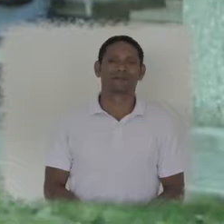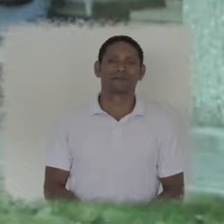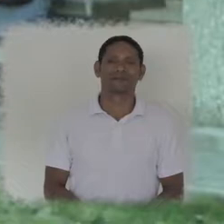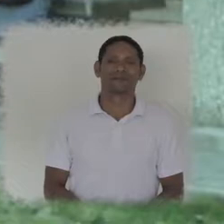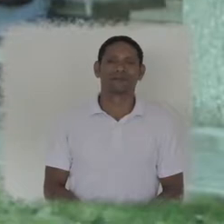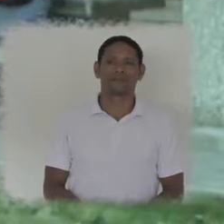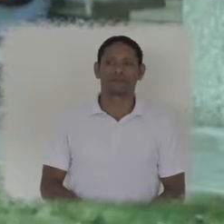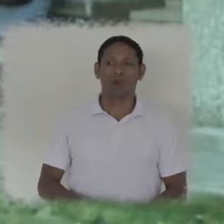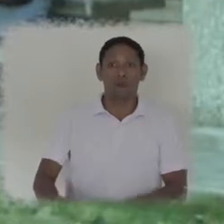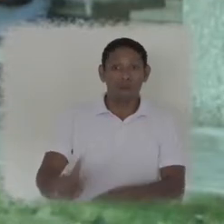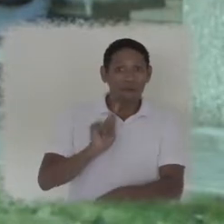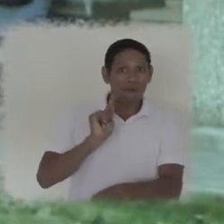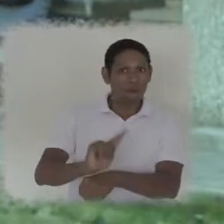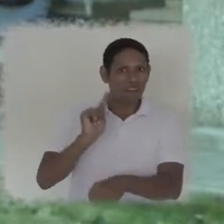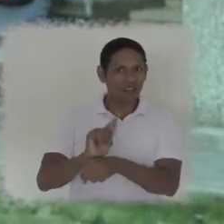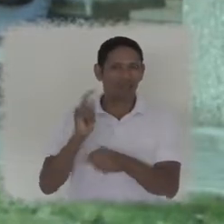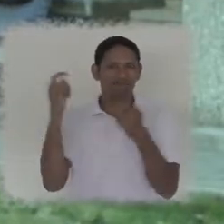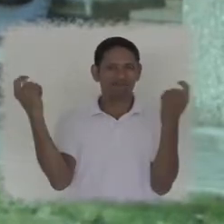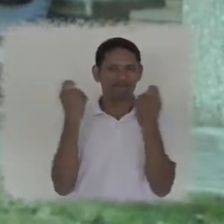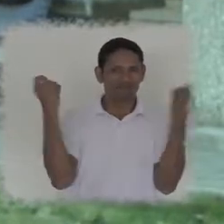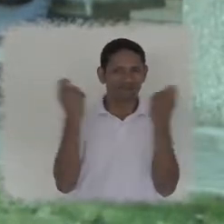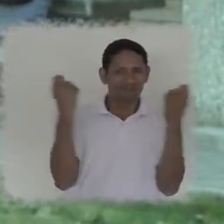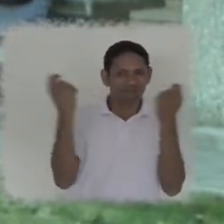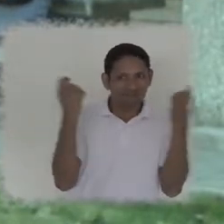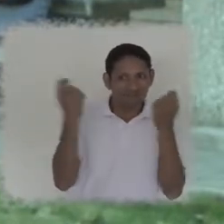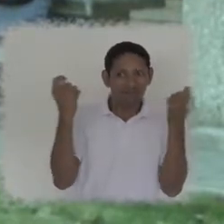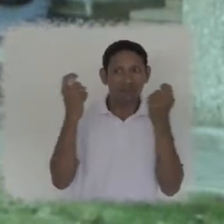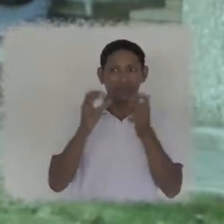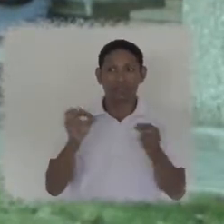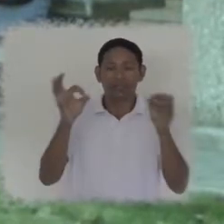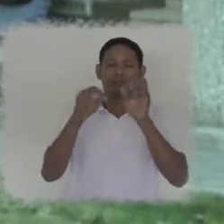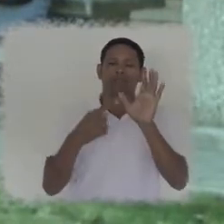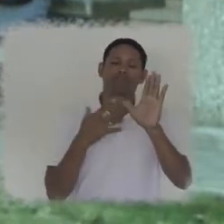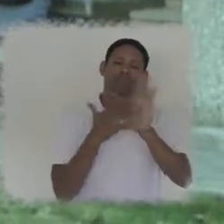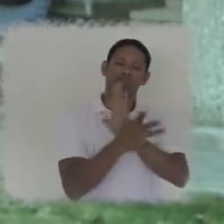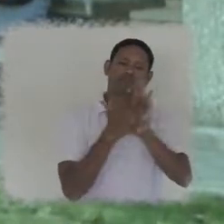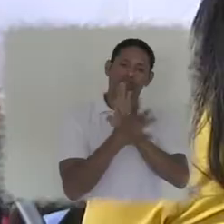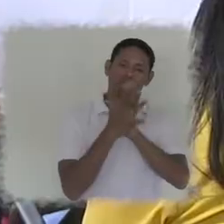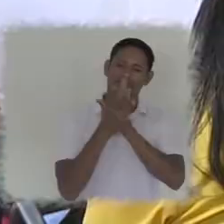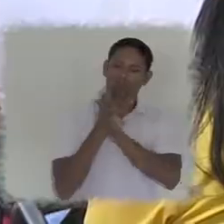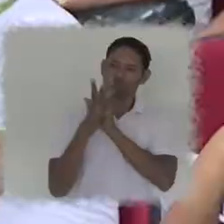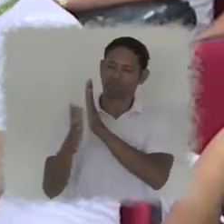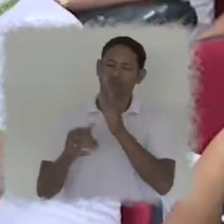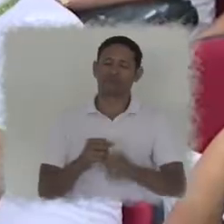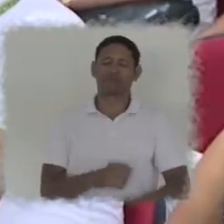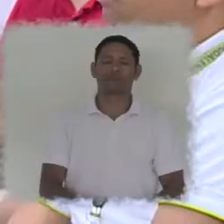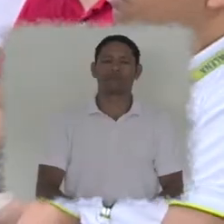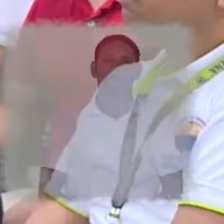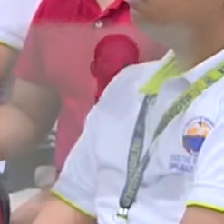La Facultad de Ciencias Empresariales y Económicas realizó jornada de rendición de cuentas.